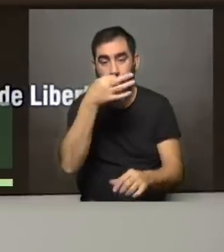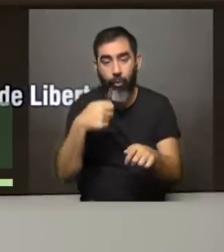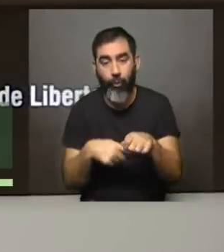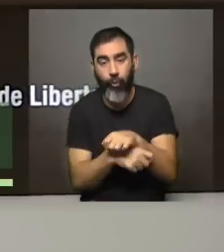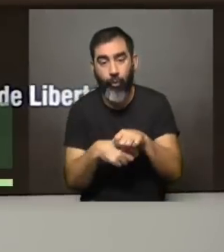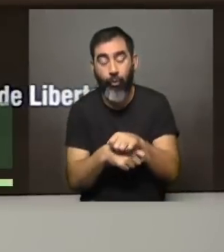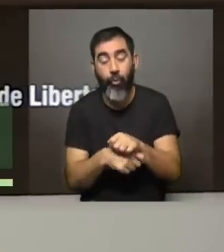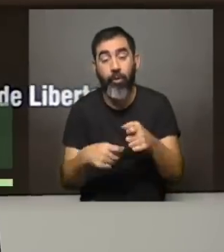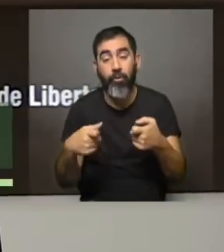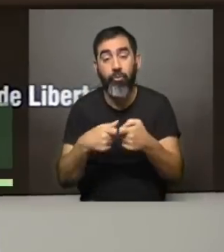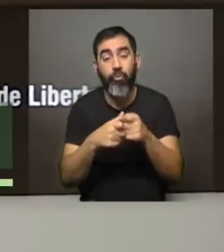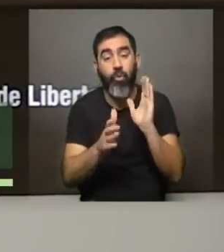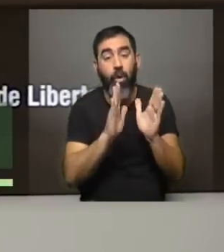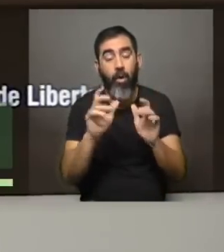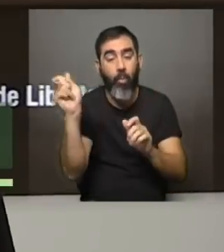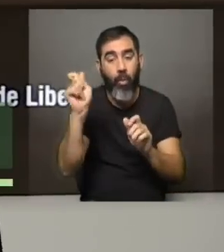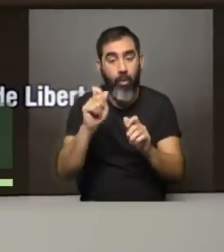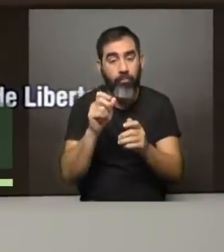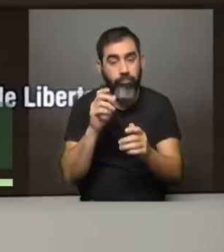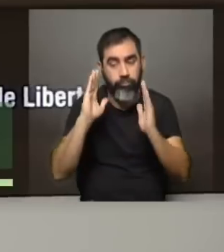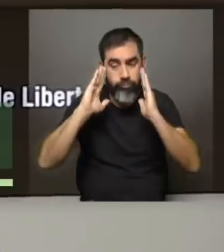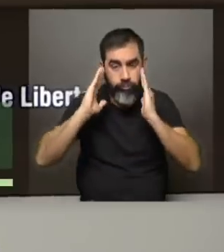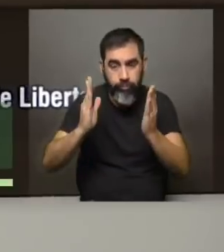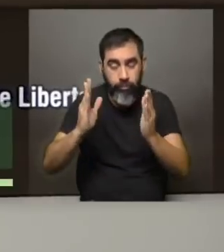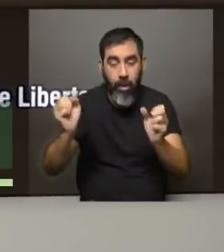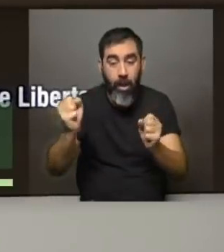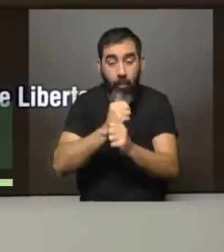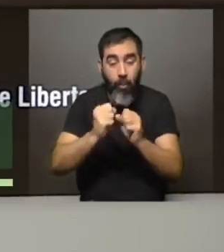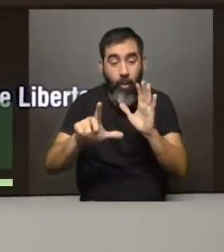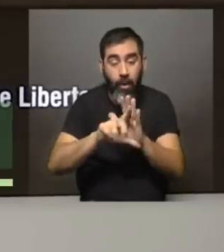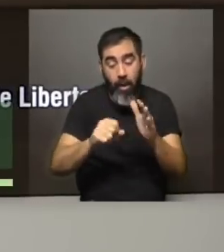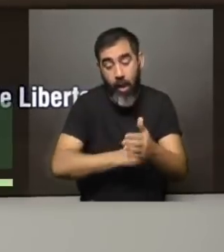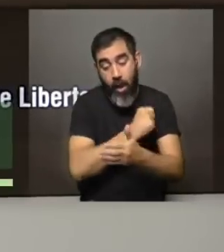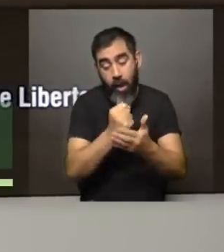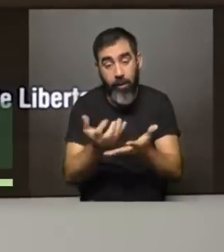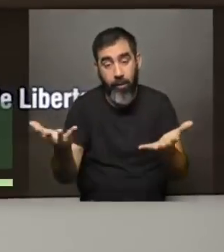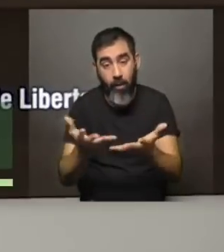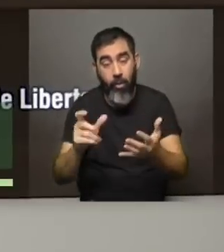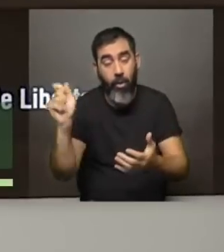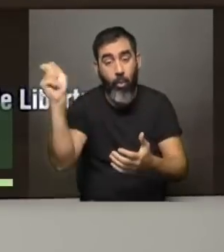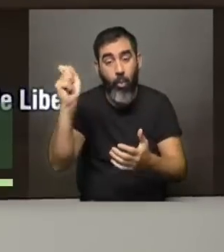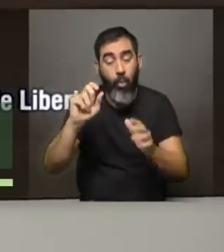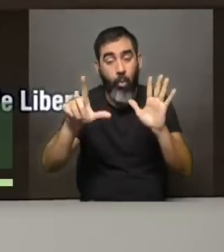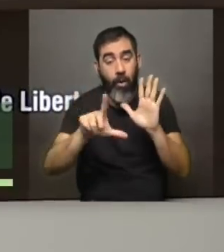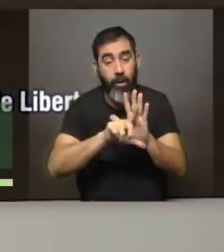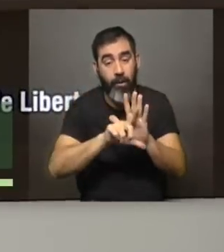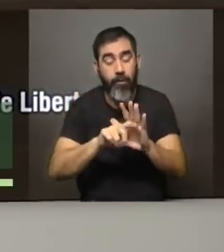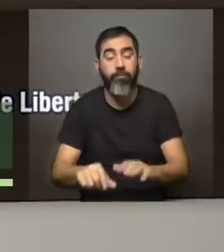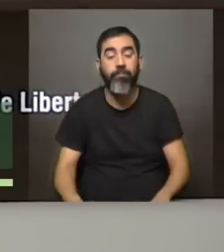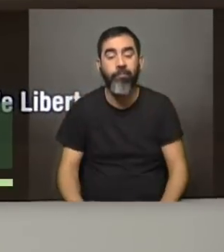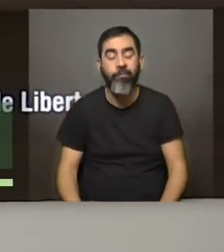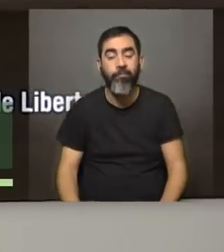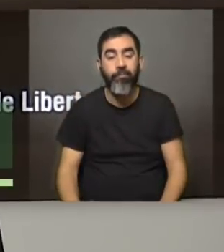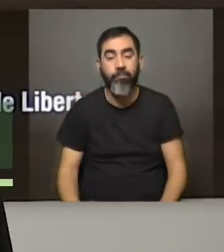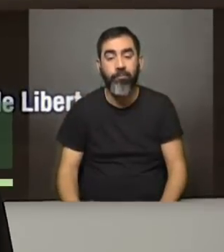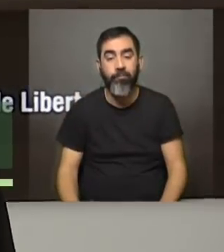tema que desde la asociación de Defensores hemos trabajado desde la aprobación de de la ley de Urgente consideración la 19.889 el